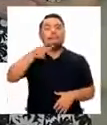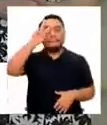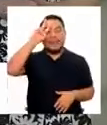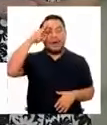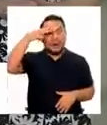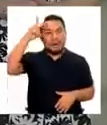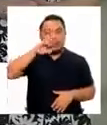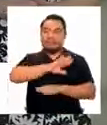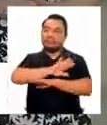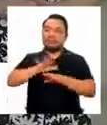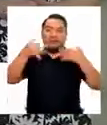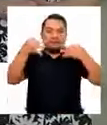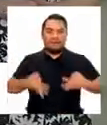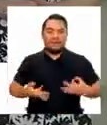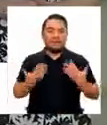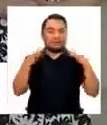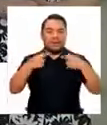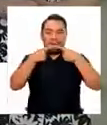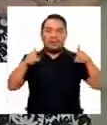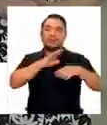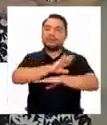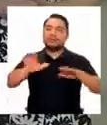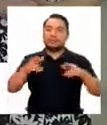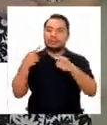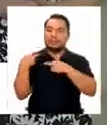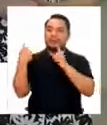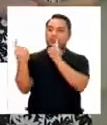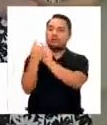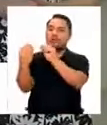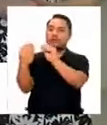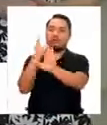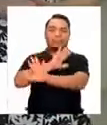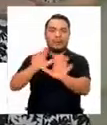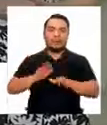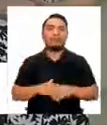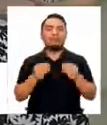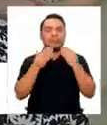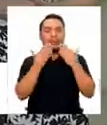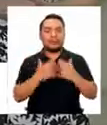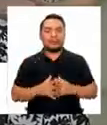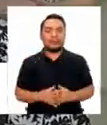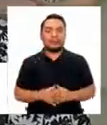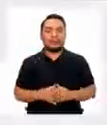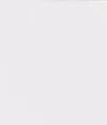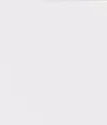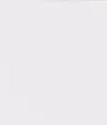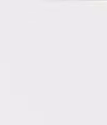quedan formalmente a nivel de encargado de negocios. Muchas gracias.